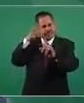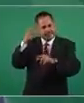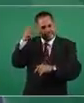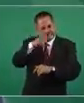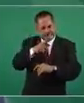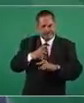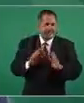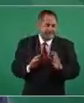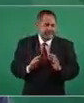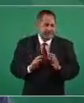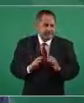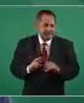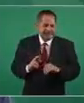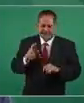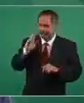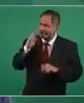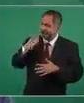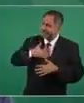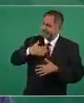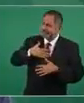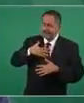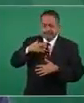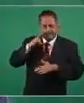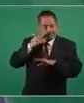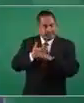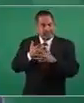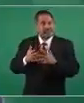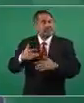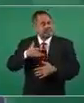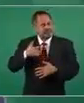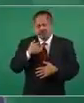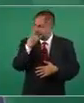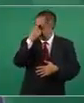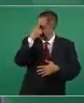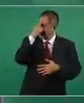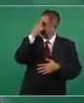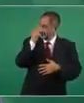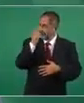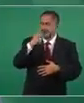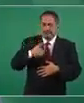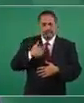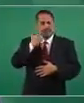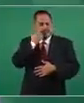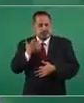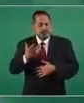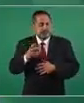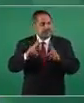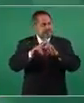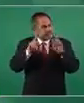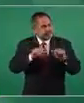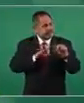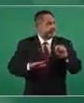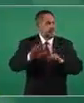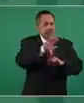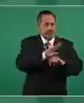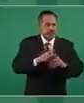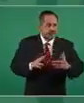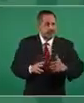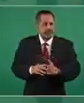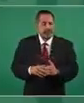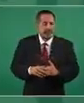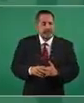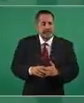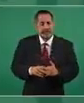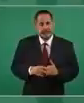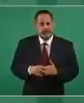es una responsabilidad, es una convicción. Si no